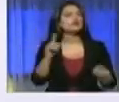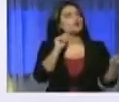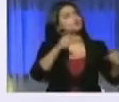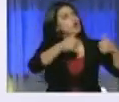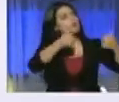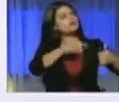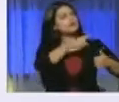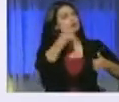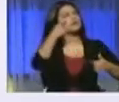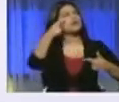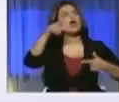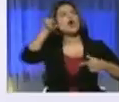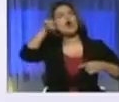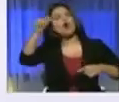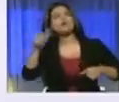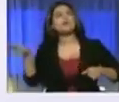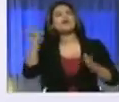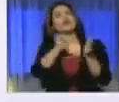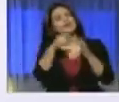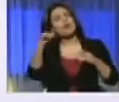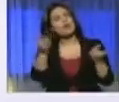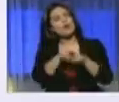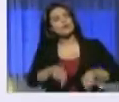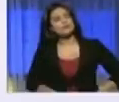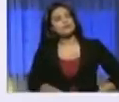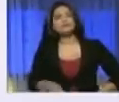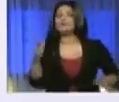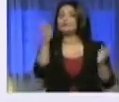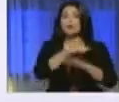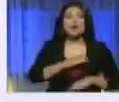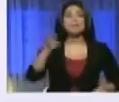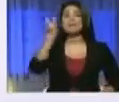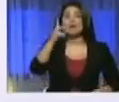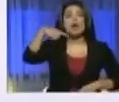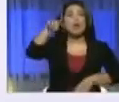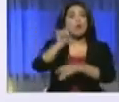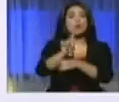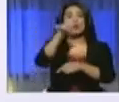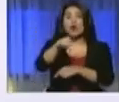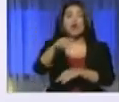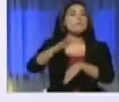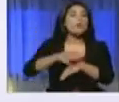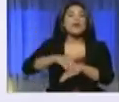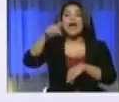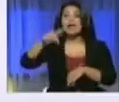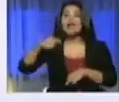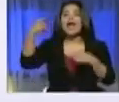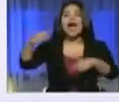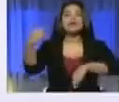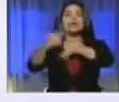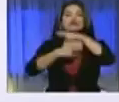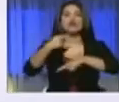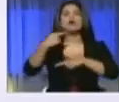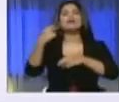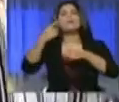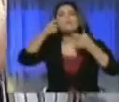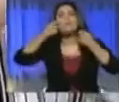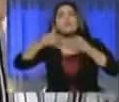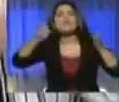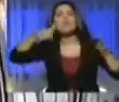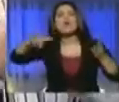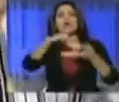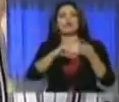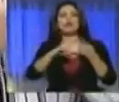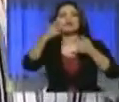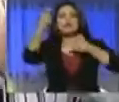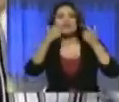existe en Venezuela. Porque hay una revolución obrera, socialista, popular, chavista, bolivariana, que busca la justicia, la